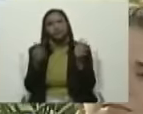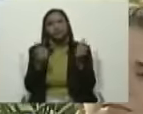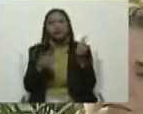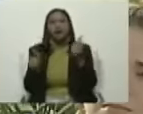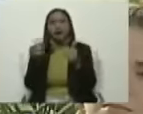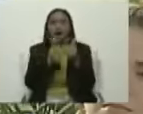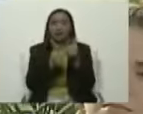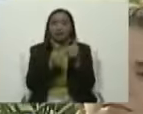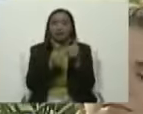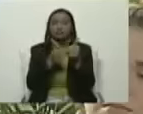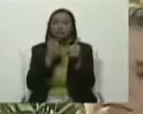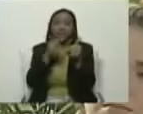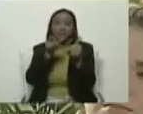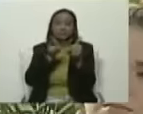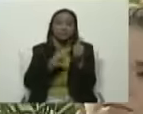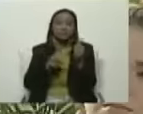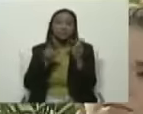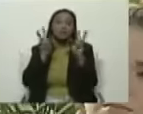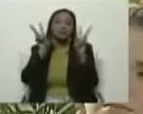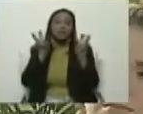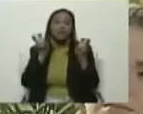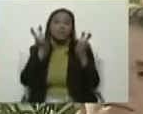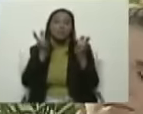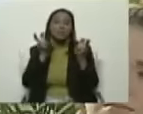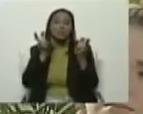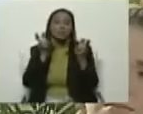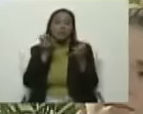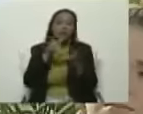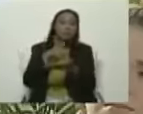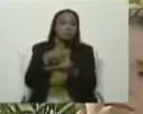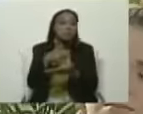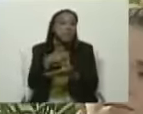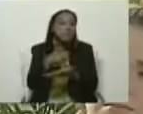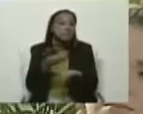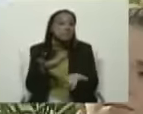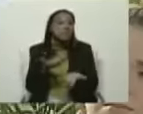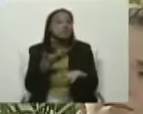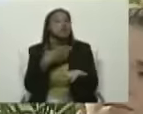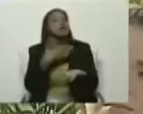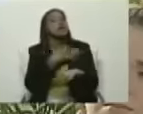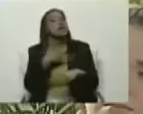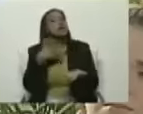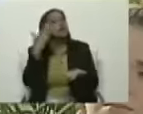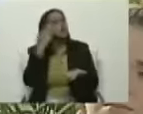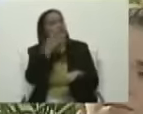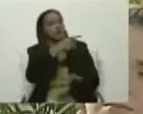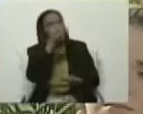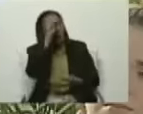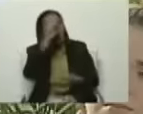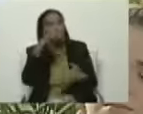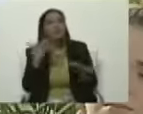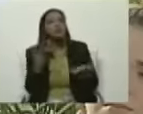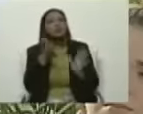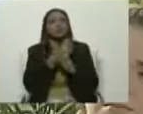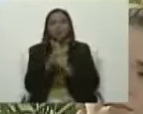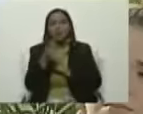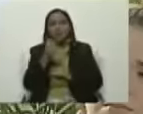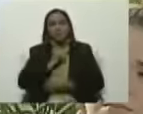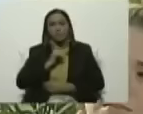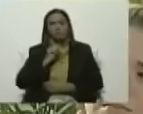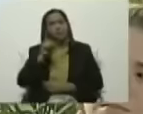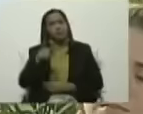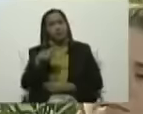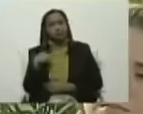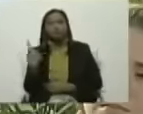persona, entre comillas, que es débil. Quería saber la postura por parte de usted y en referencia, aprovechando con la juventud que se encuentra acá,